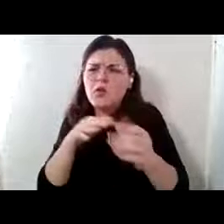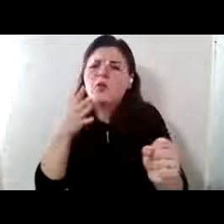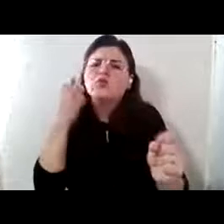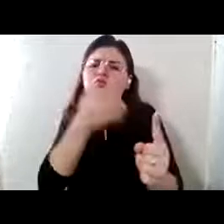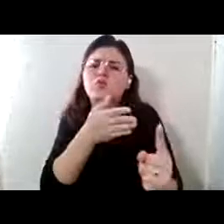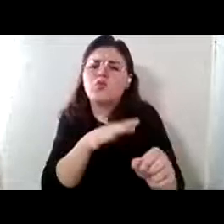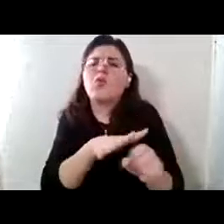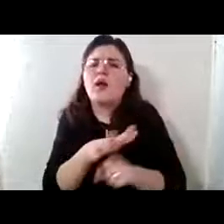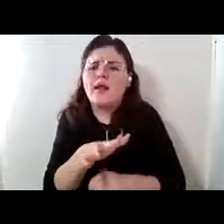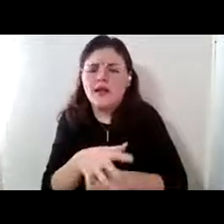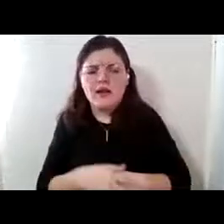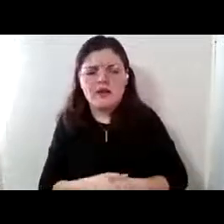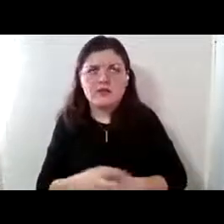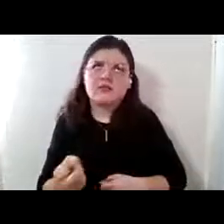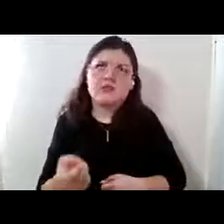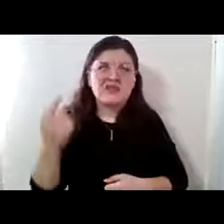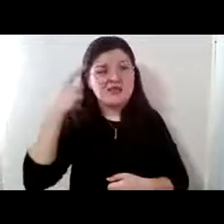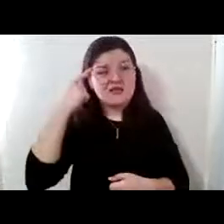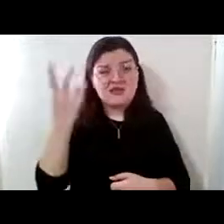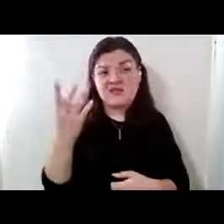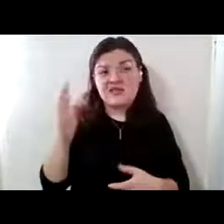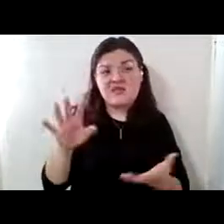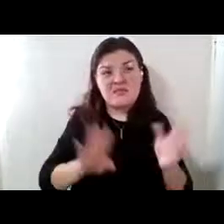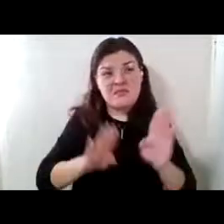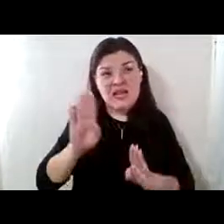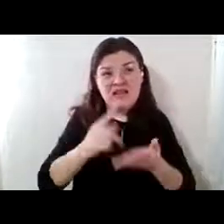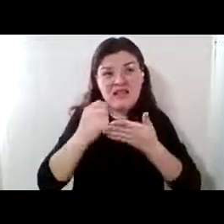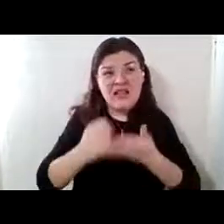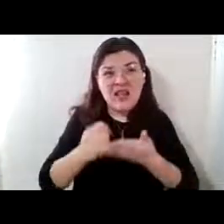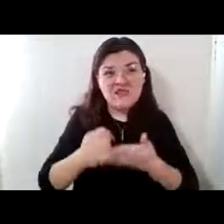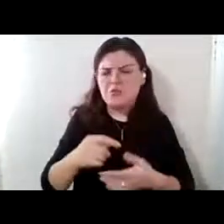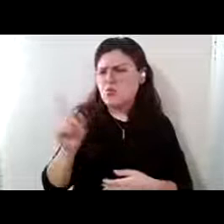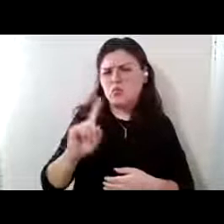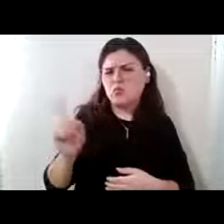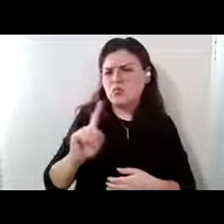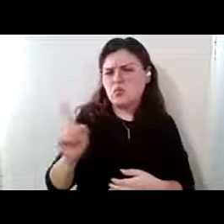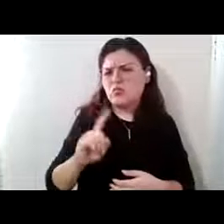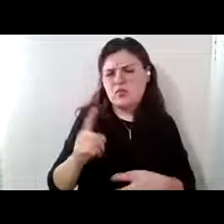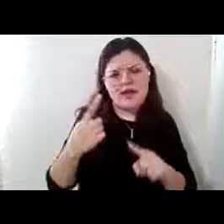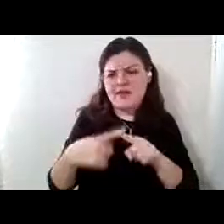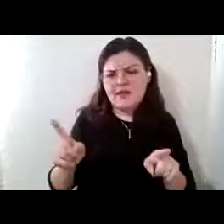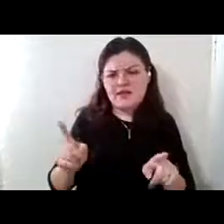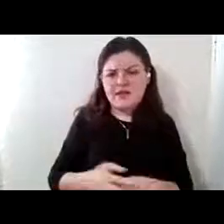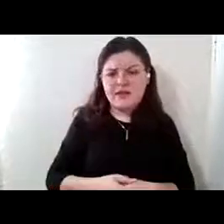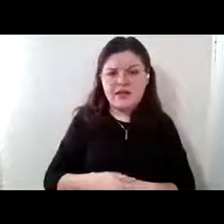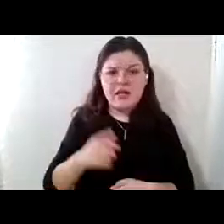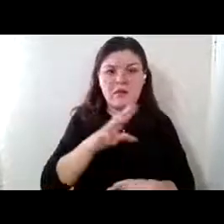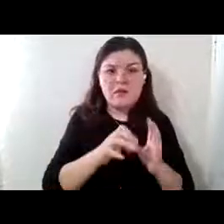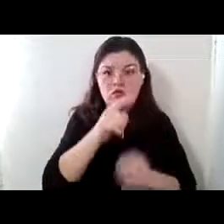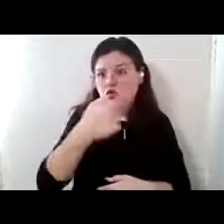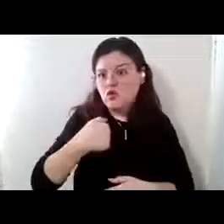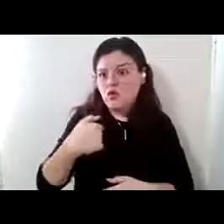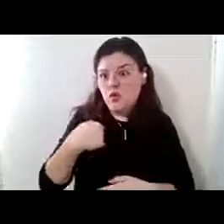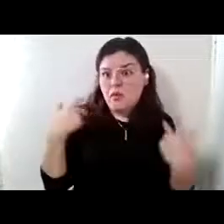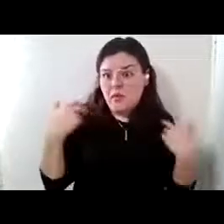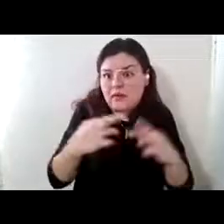ahorita pudiéramos pensar, híjole, tal vez va a ser como una terapia, pero en realidad no. Les decía ahorita a Roberto, yo soy educadora y a mí me